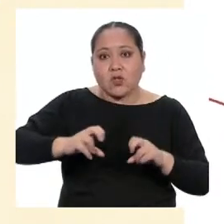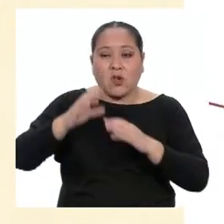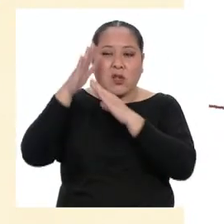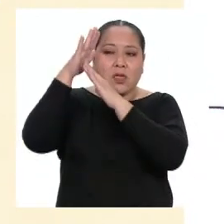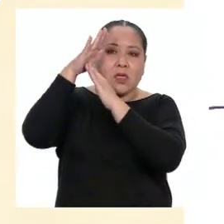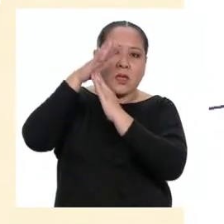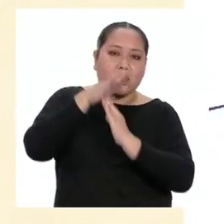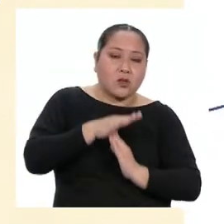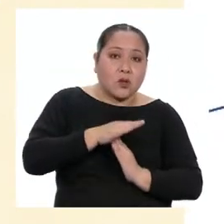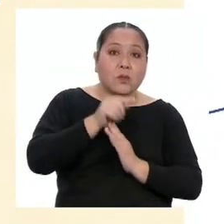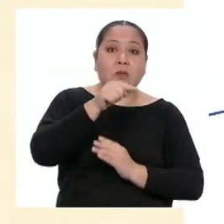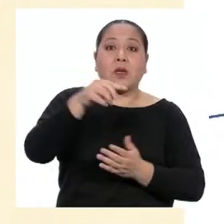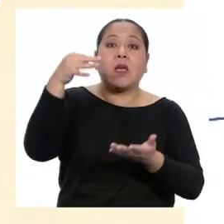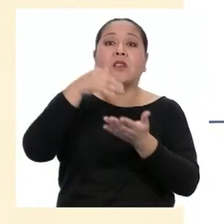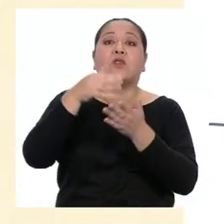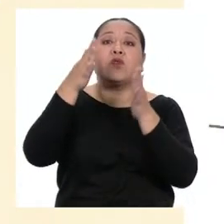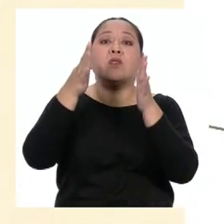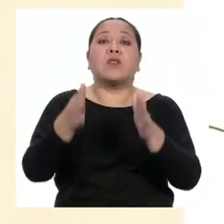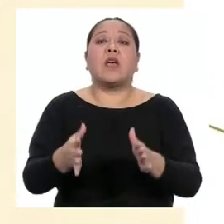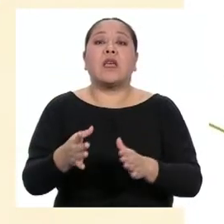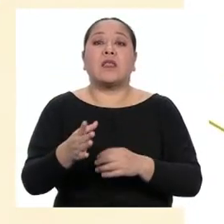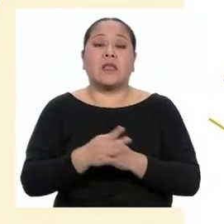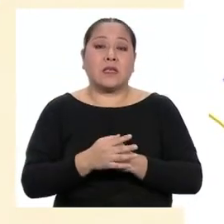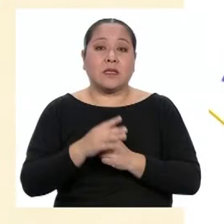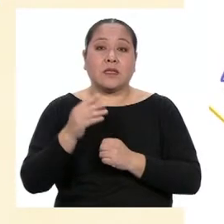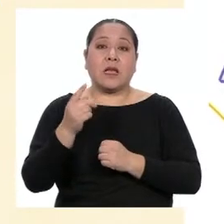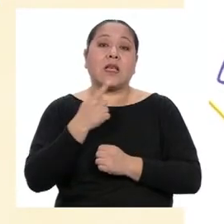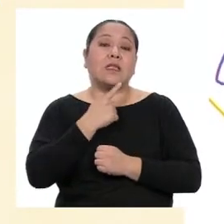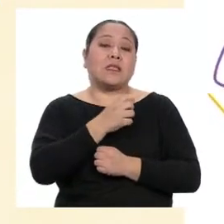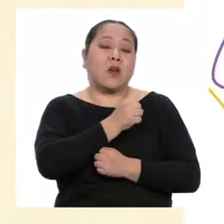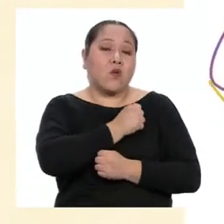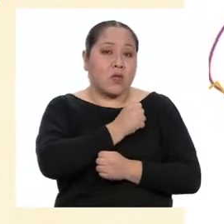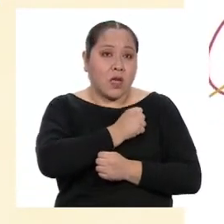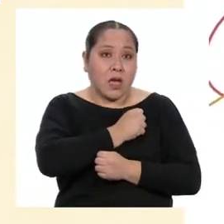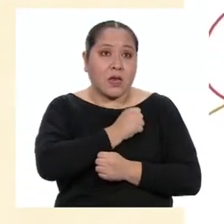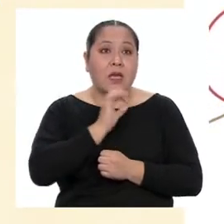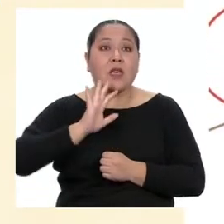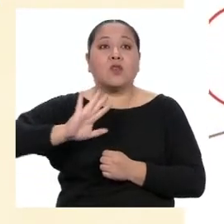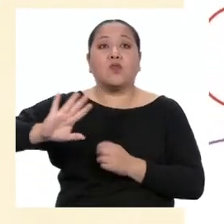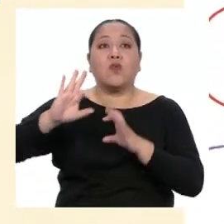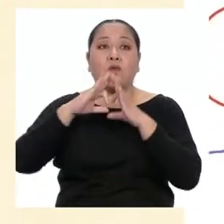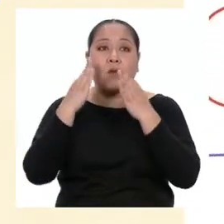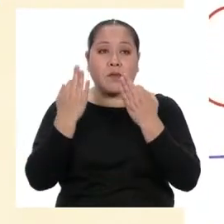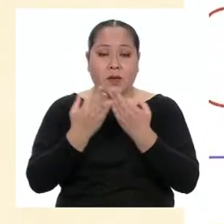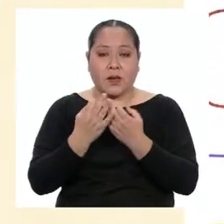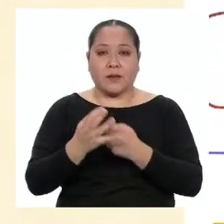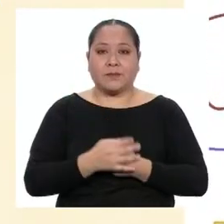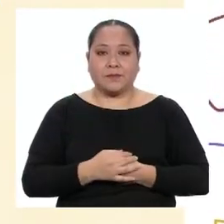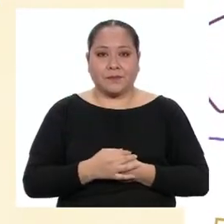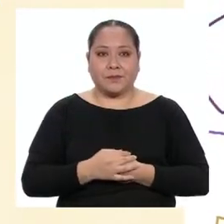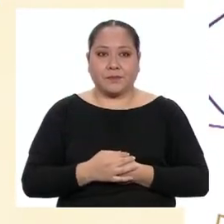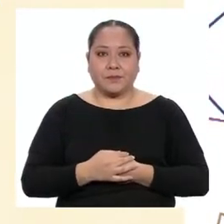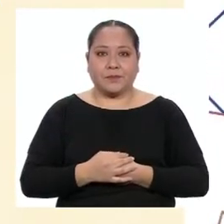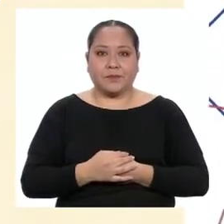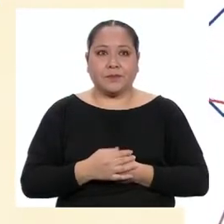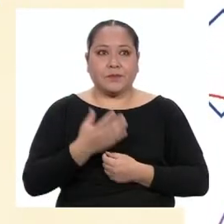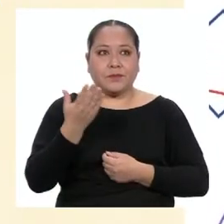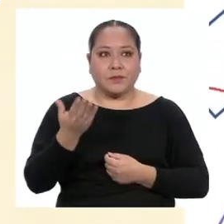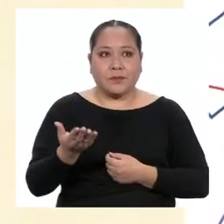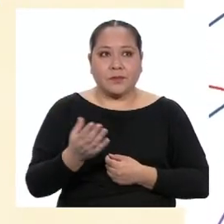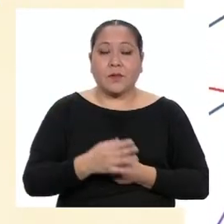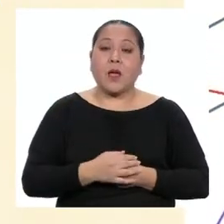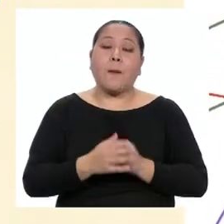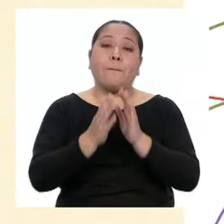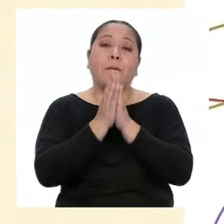discriminación a estudiantes de secundaria y sus familiares. Y las indicaciones son: estimada o estimado,